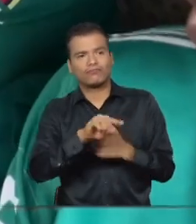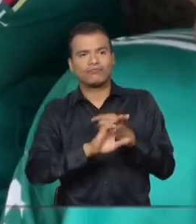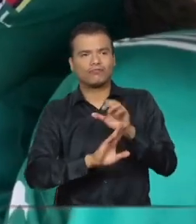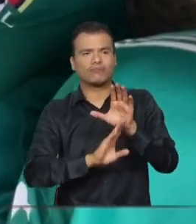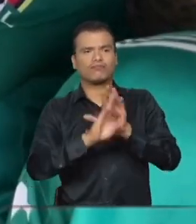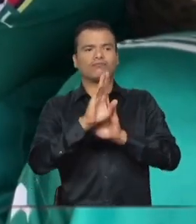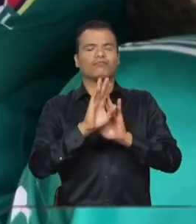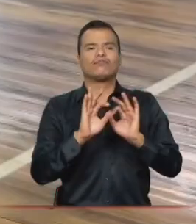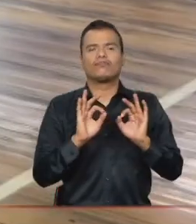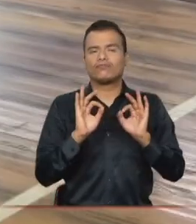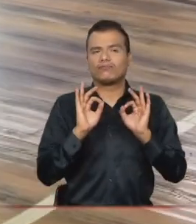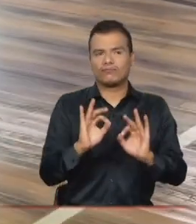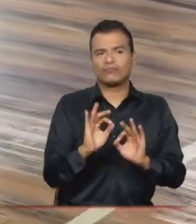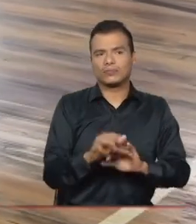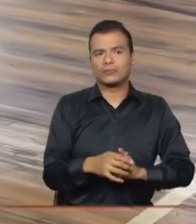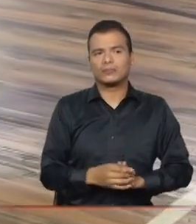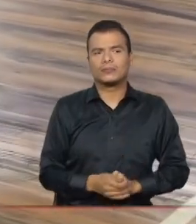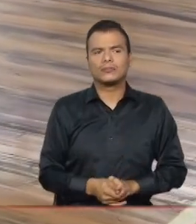para ellas.